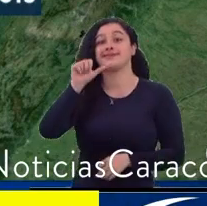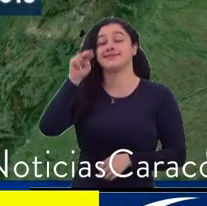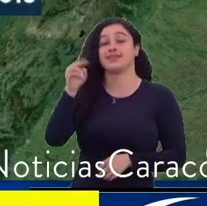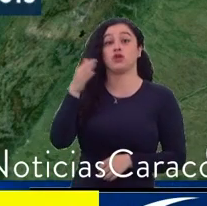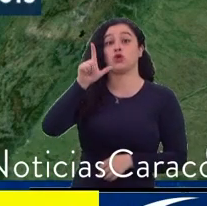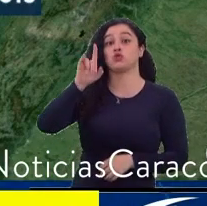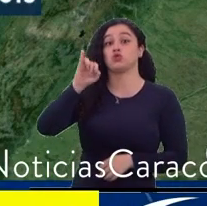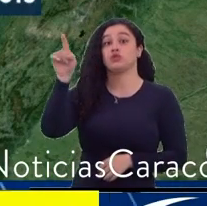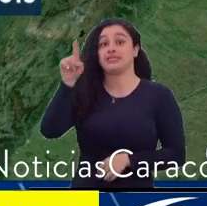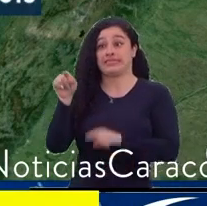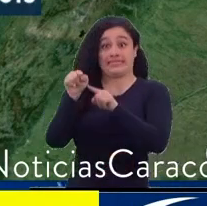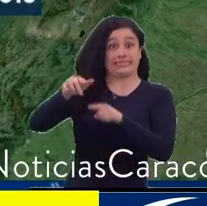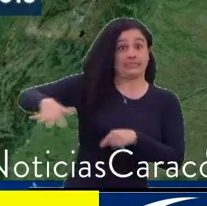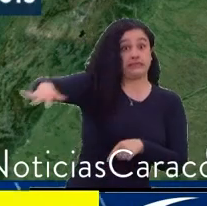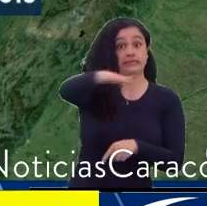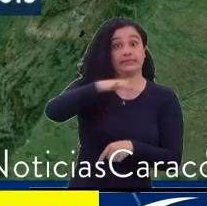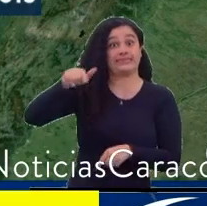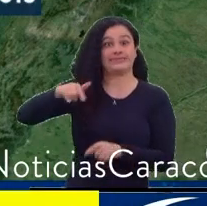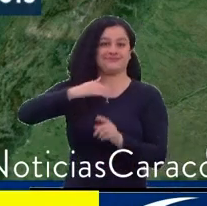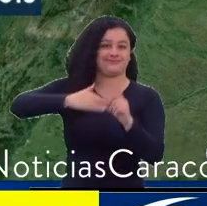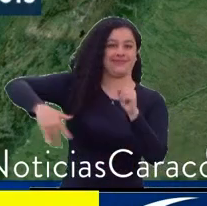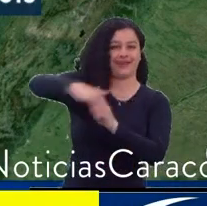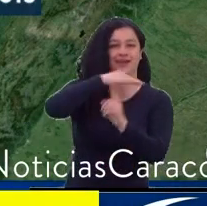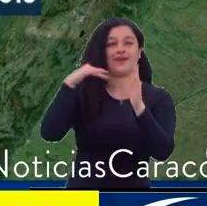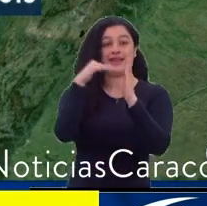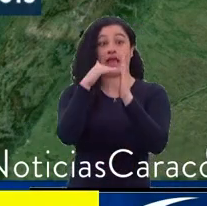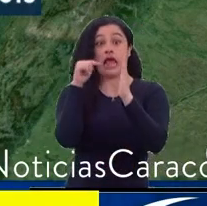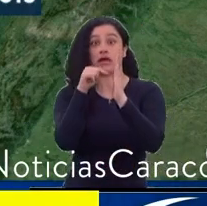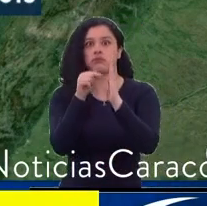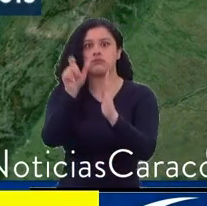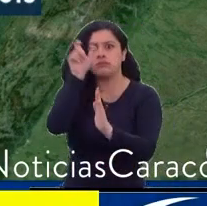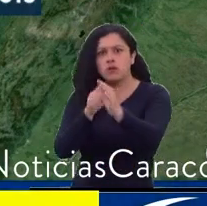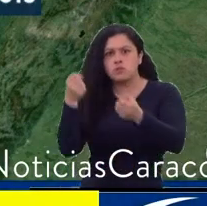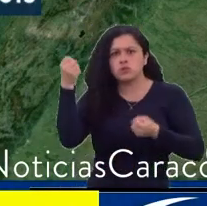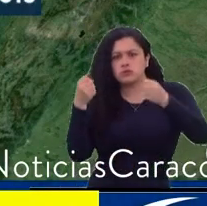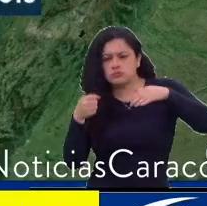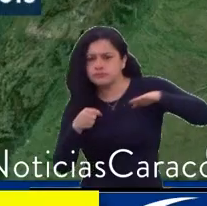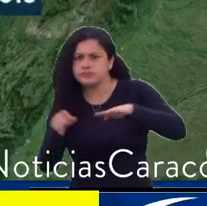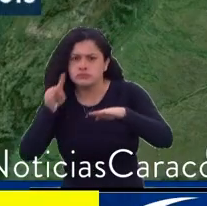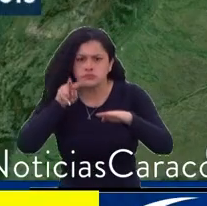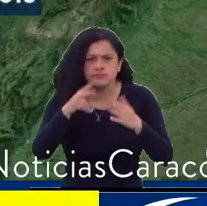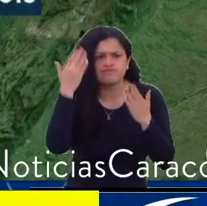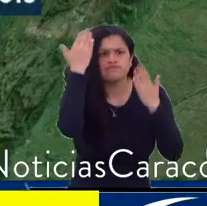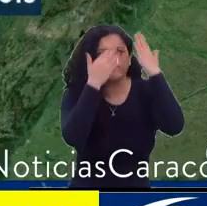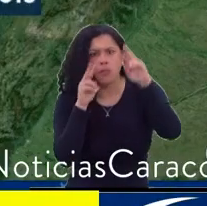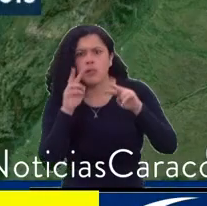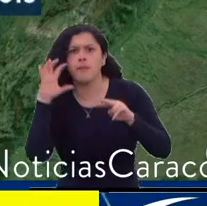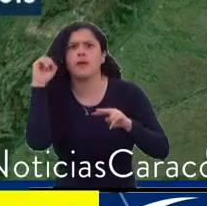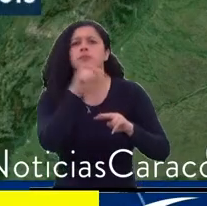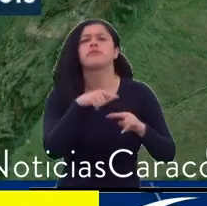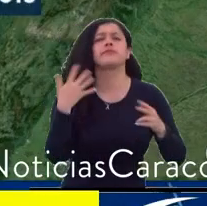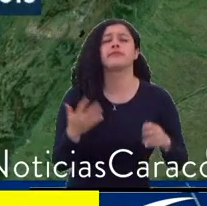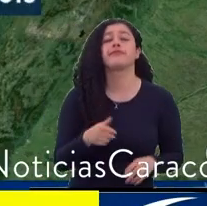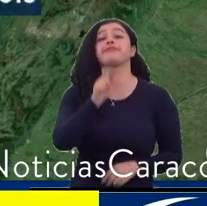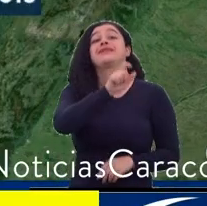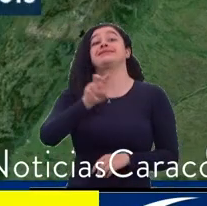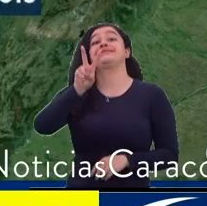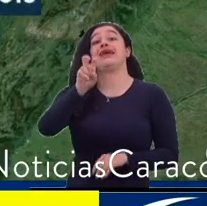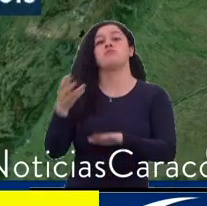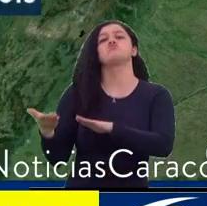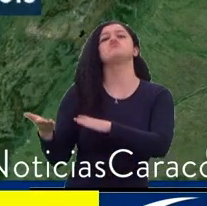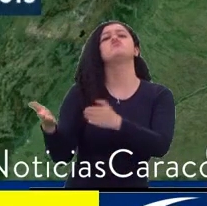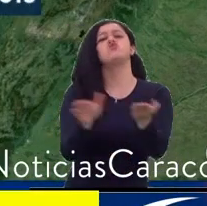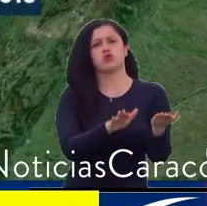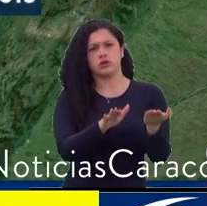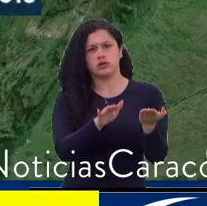ese accidente en este momento es atendido por las autoridades, nos indican que 7 personas perdieron la vida, 20 personas más